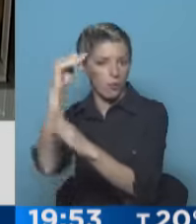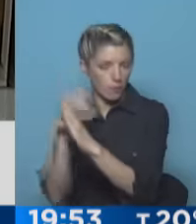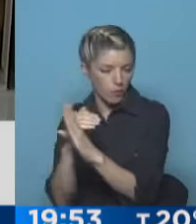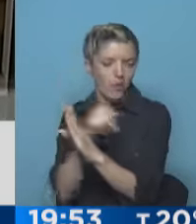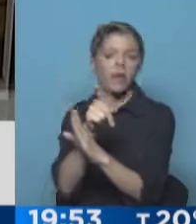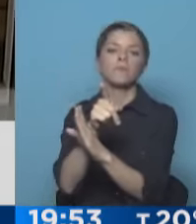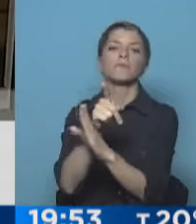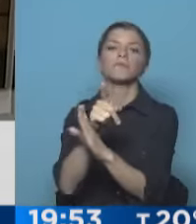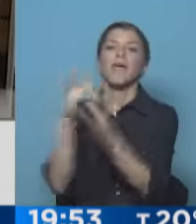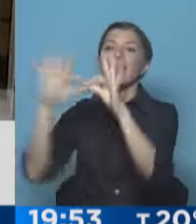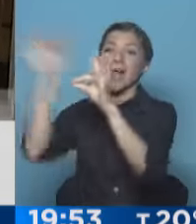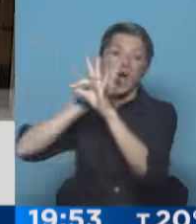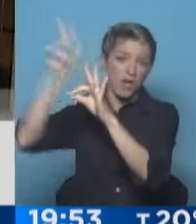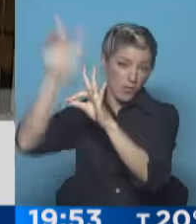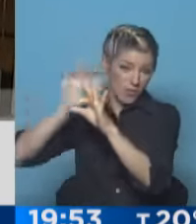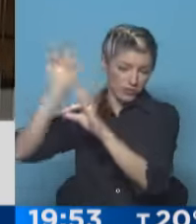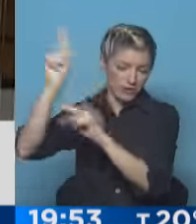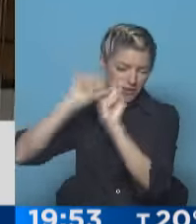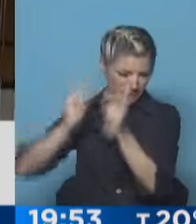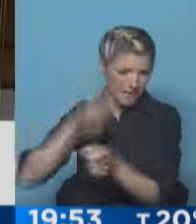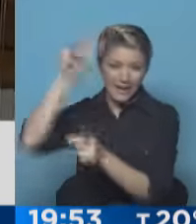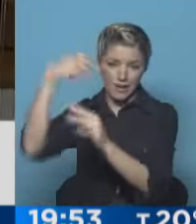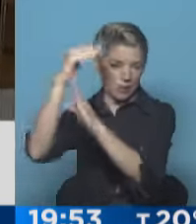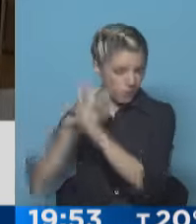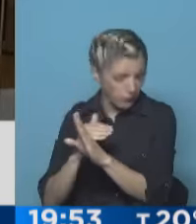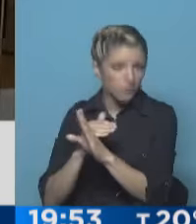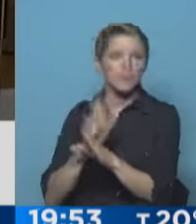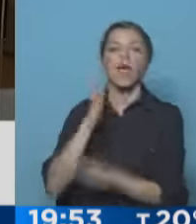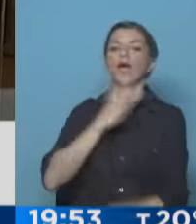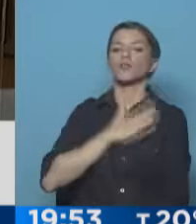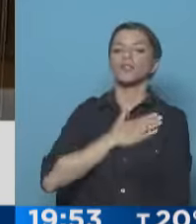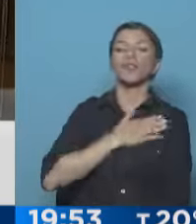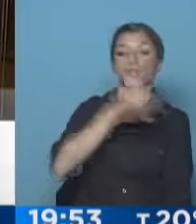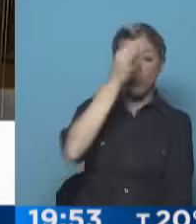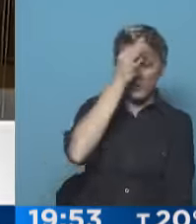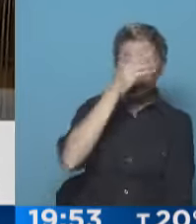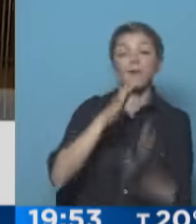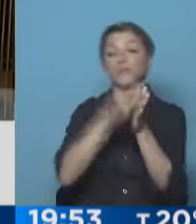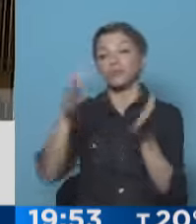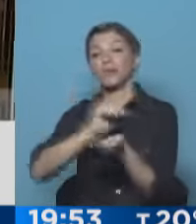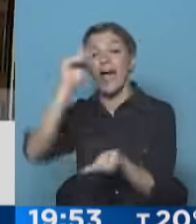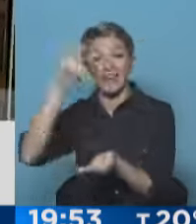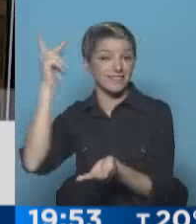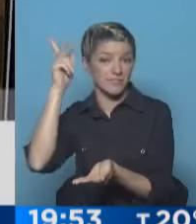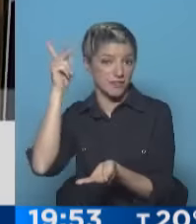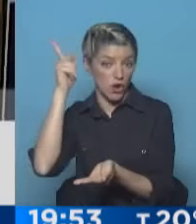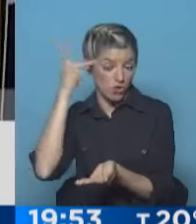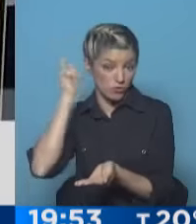devaluó el euro nos aumentaron los aranceles de exportación del 12 al 18 por el mundo